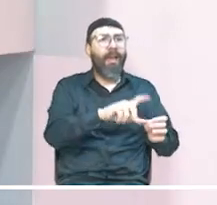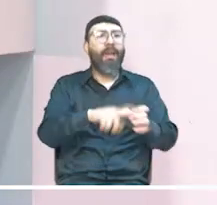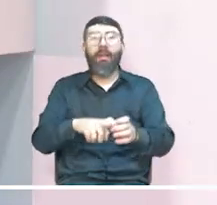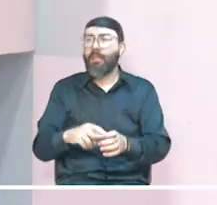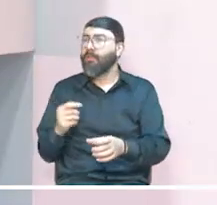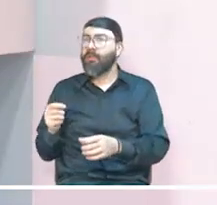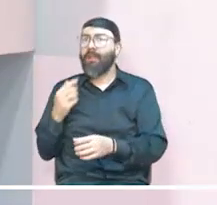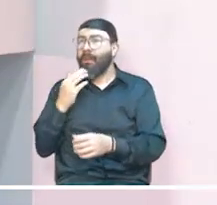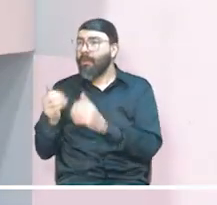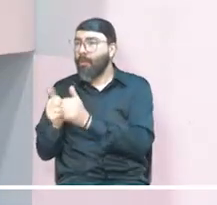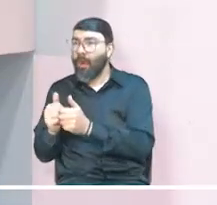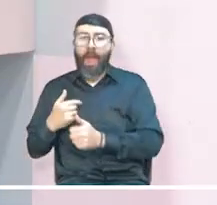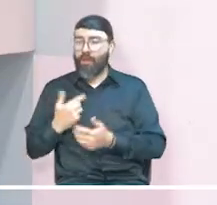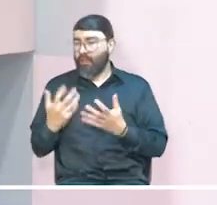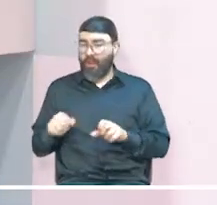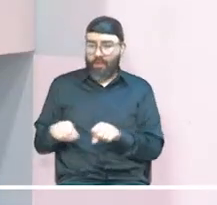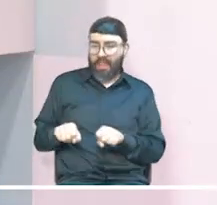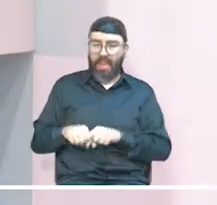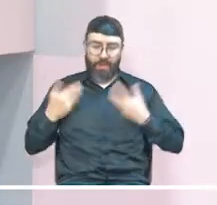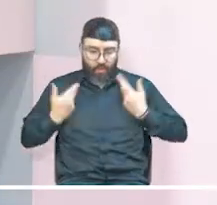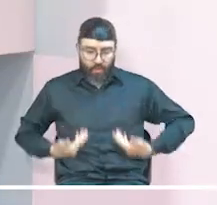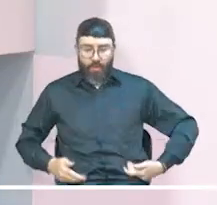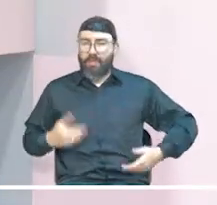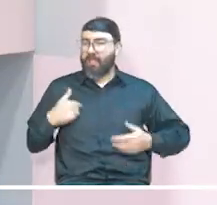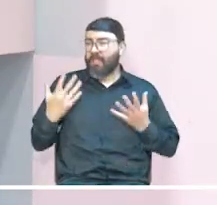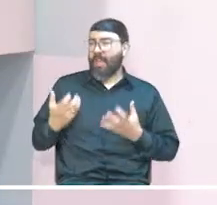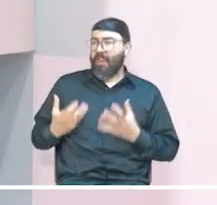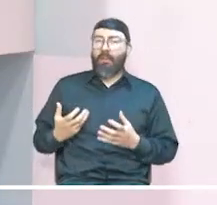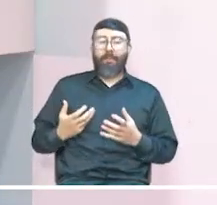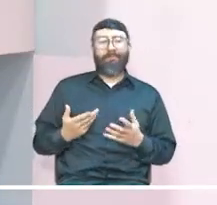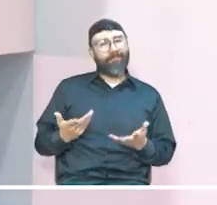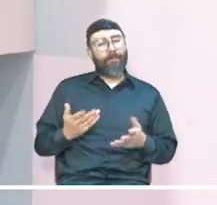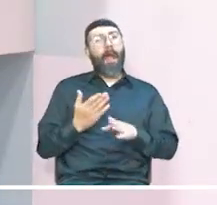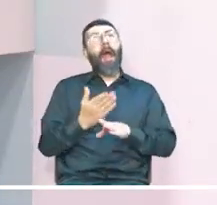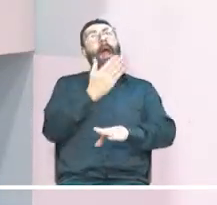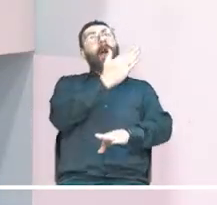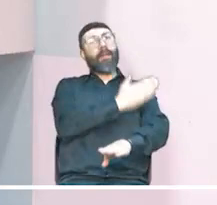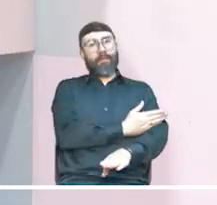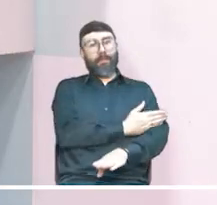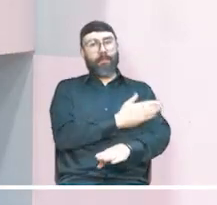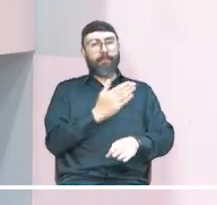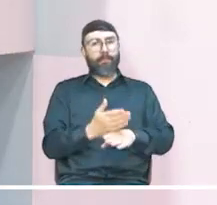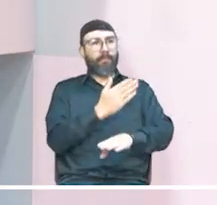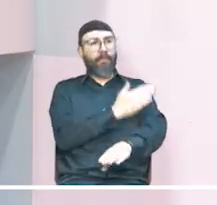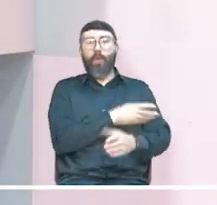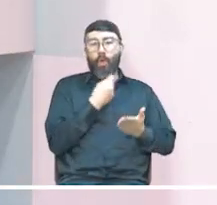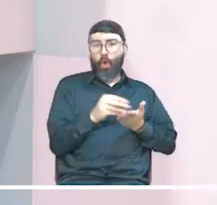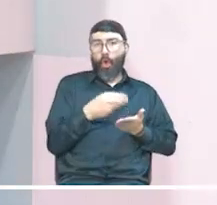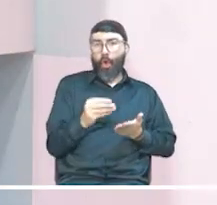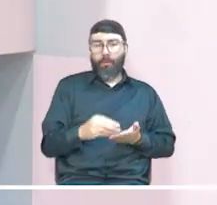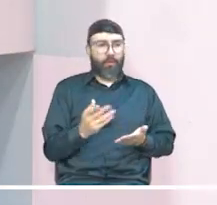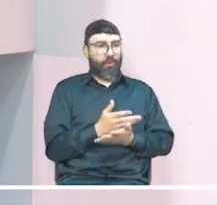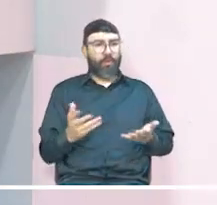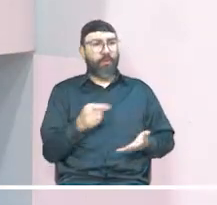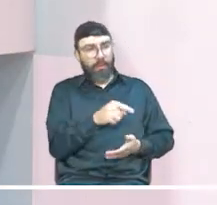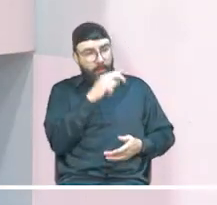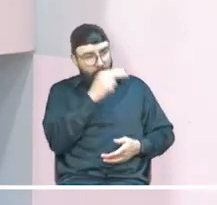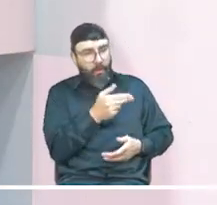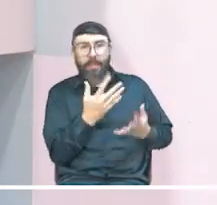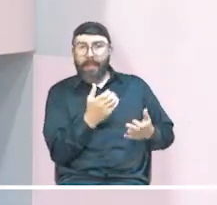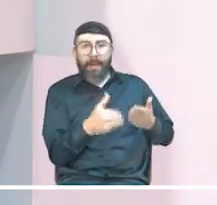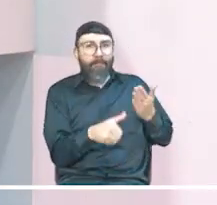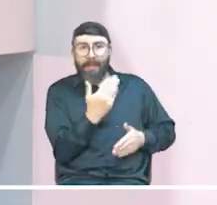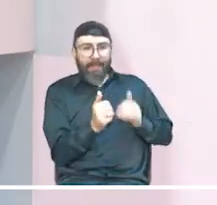quieren entonces que los tenis, que el uniforme, una cantidad de cosas, entonces una recomendación es no compren demasiadas cosas cuando un niño quiera empezar una